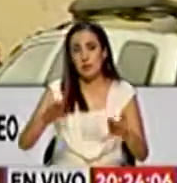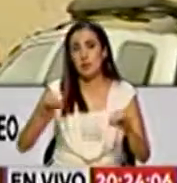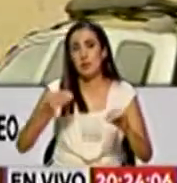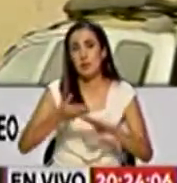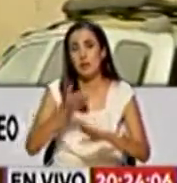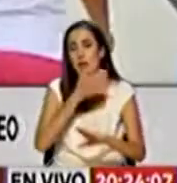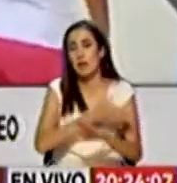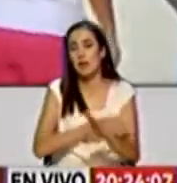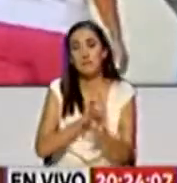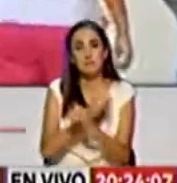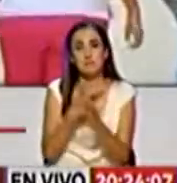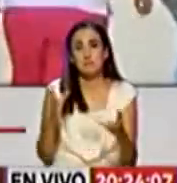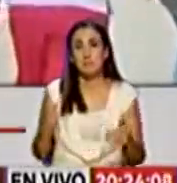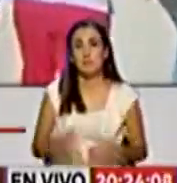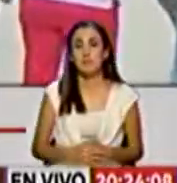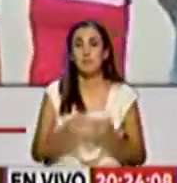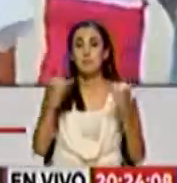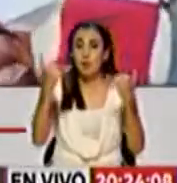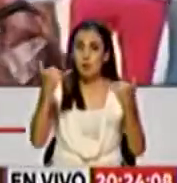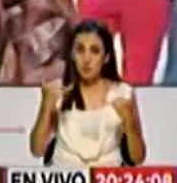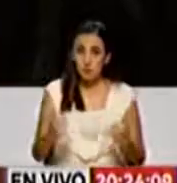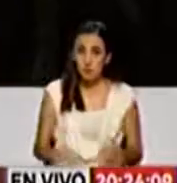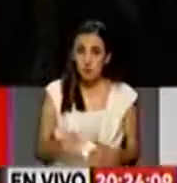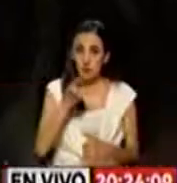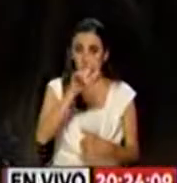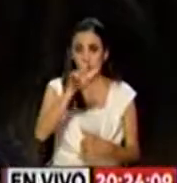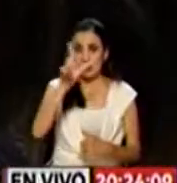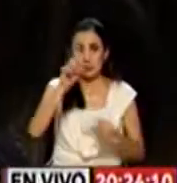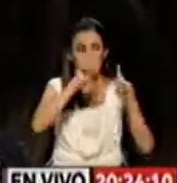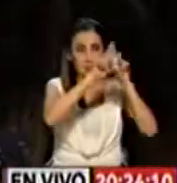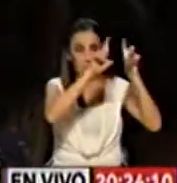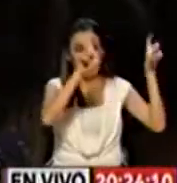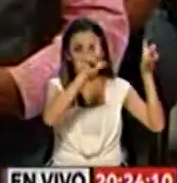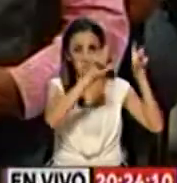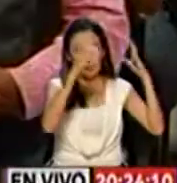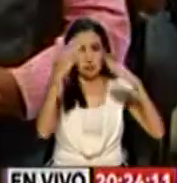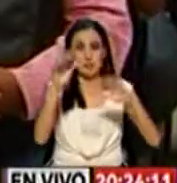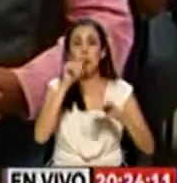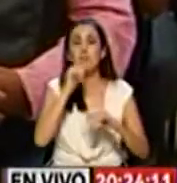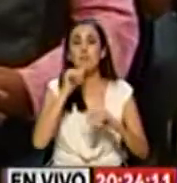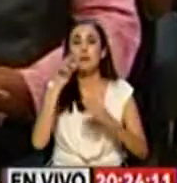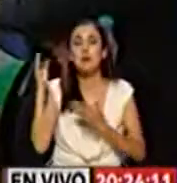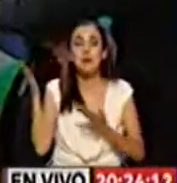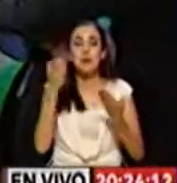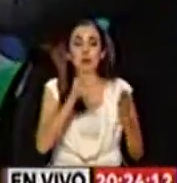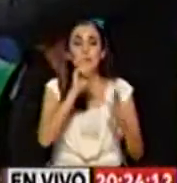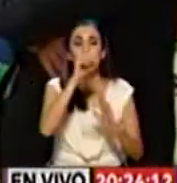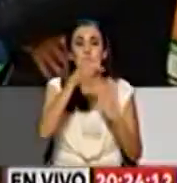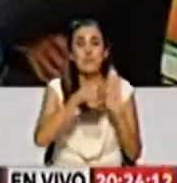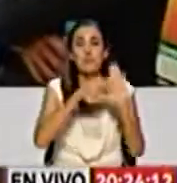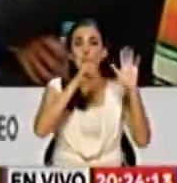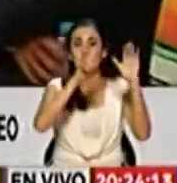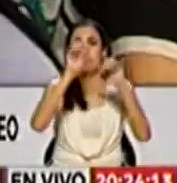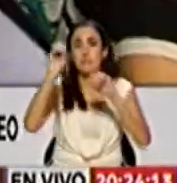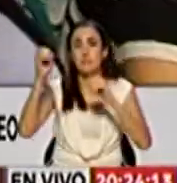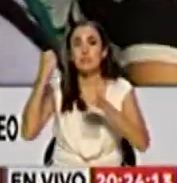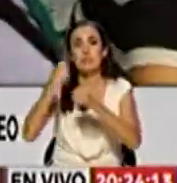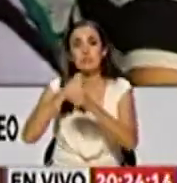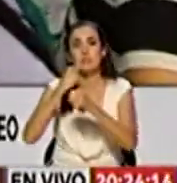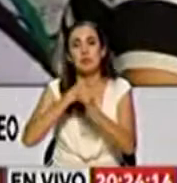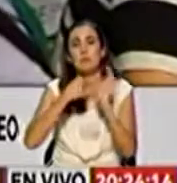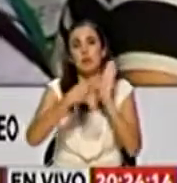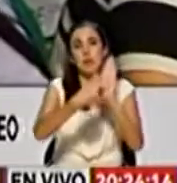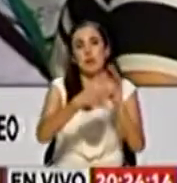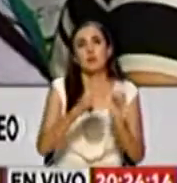anteriores, pero no. En esta edición, 31 empresas privadas ofertaron 1.700 plazas laborales. Estamos en